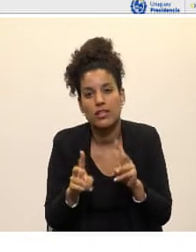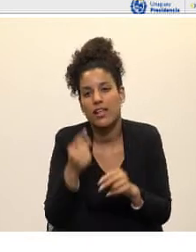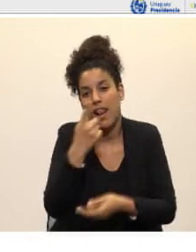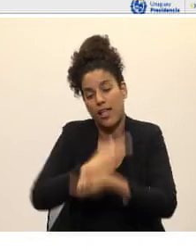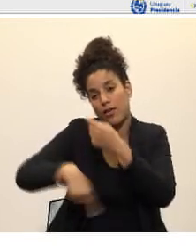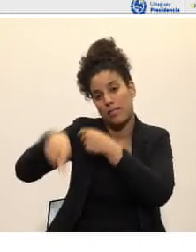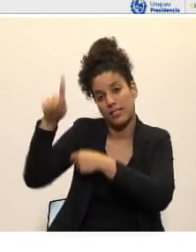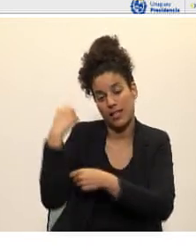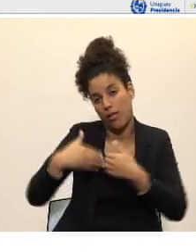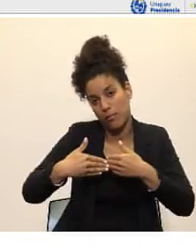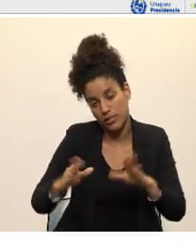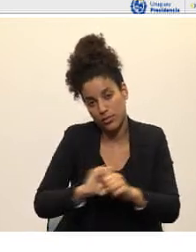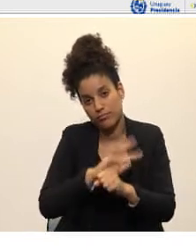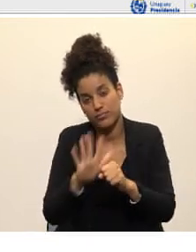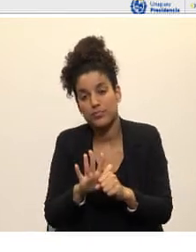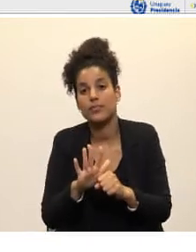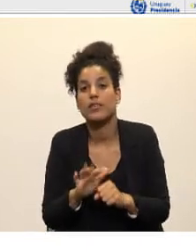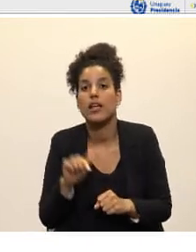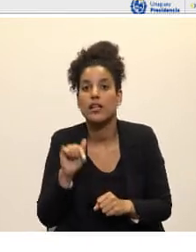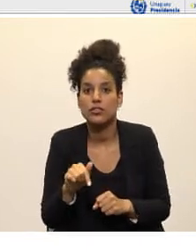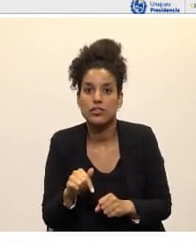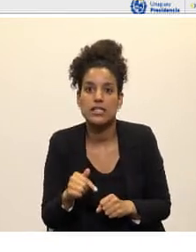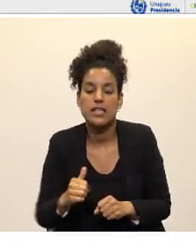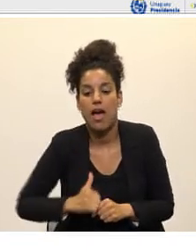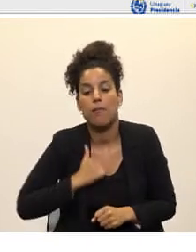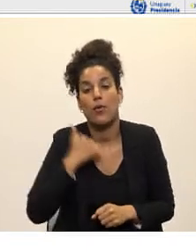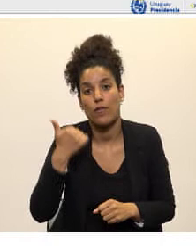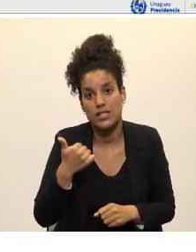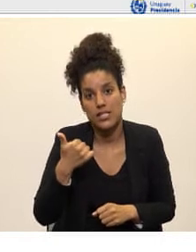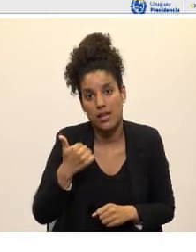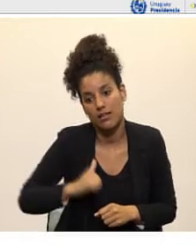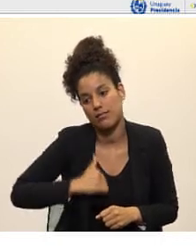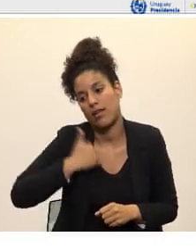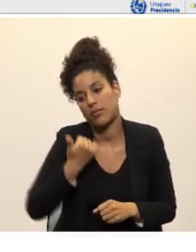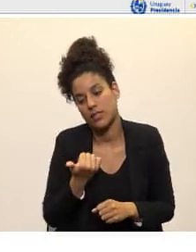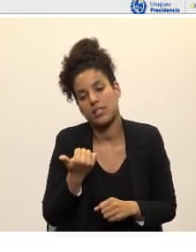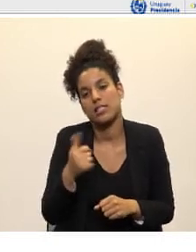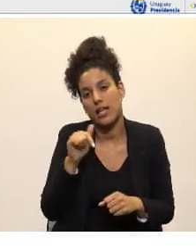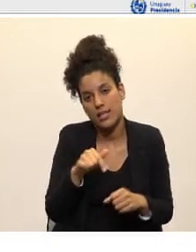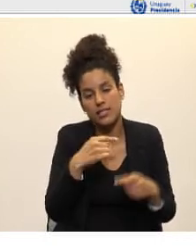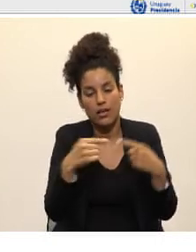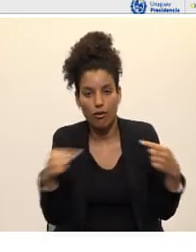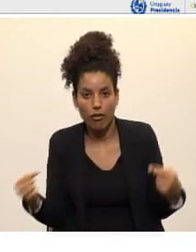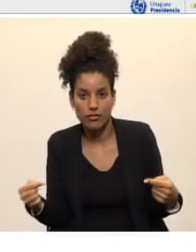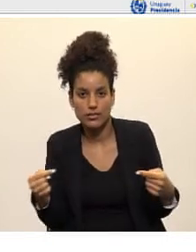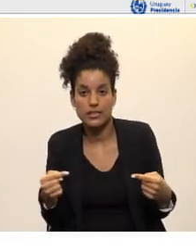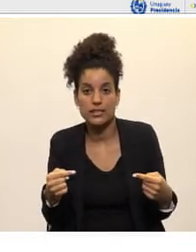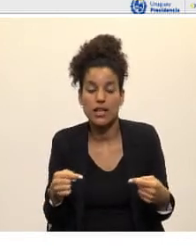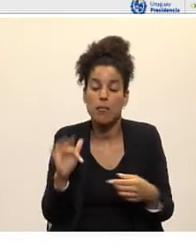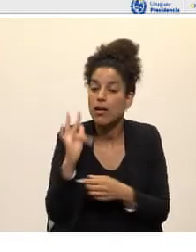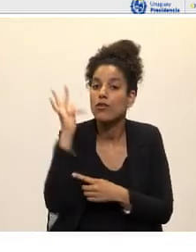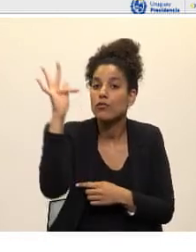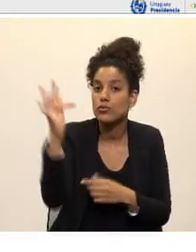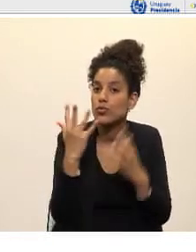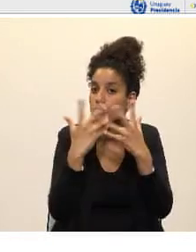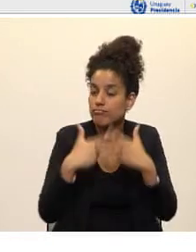año pasado y que nos va a permitir identificar capacidades y estrategias para establecer pasos a seguir.